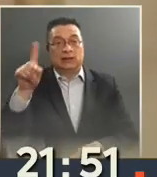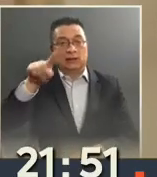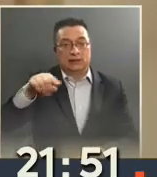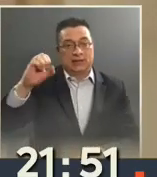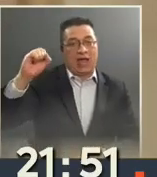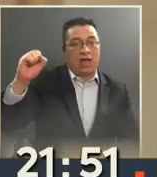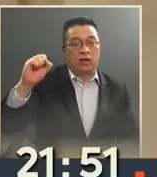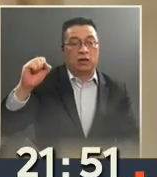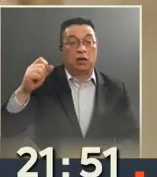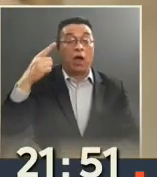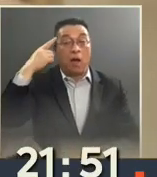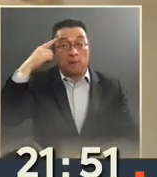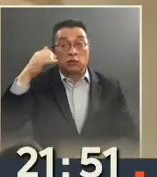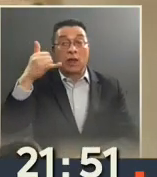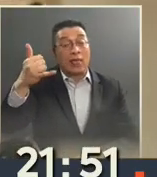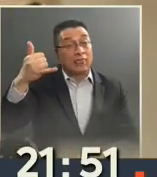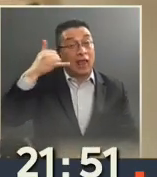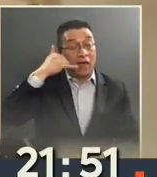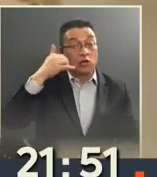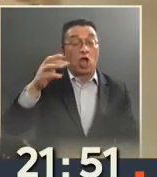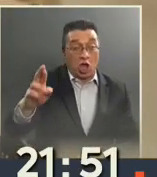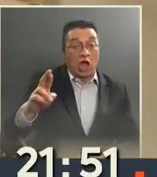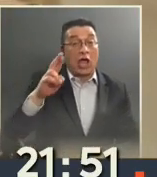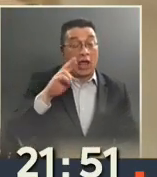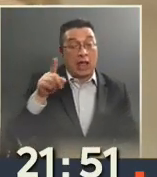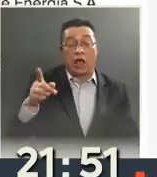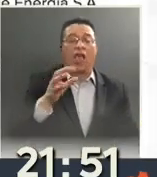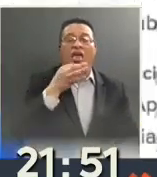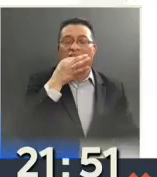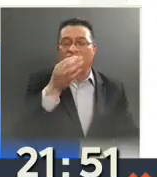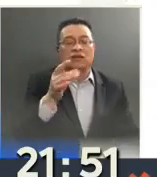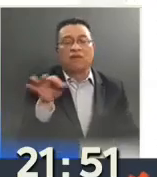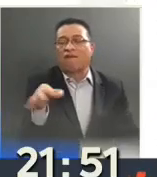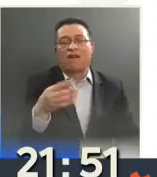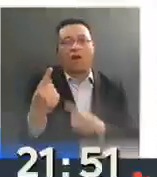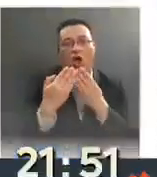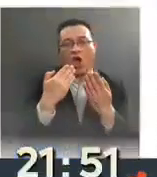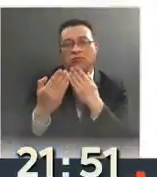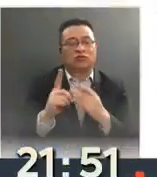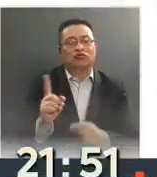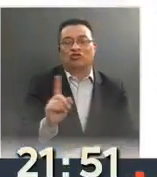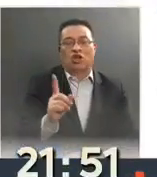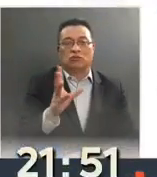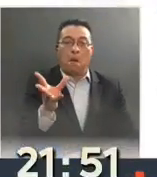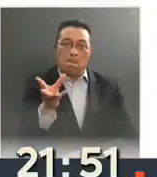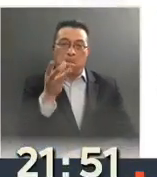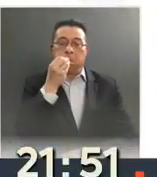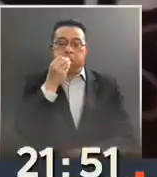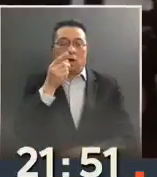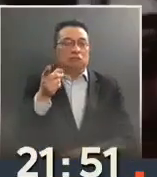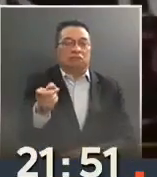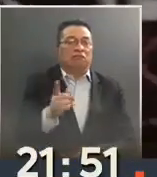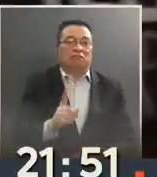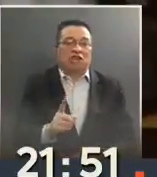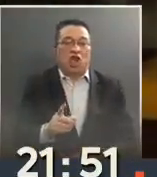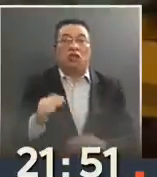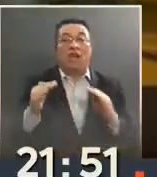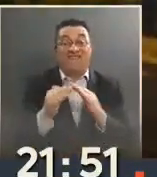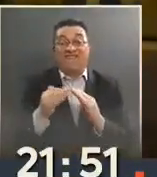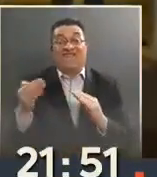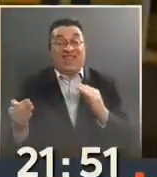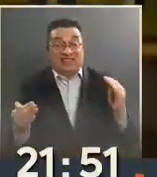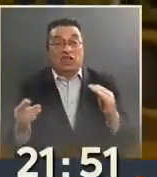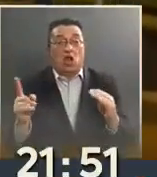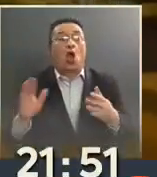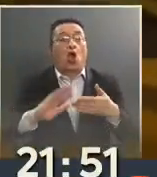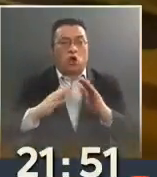embargo, vía telefónica nos dijeron que preferían no emitir declaraciones. Un silencio incómodo, ya que los vecinos y varias